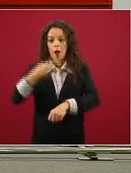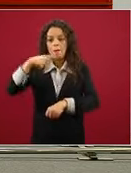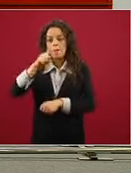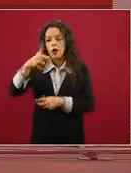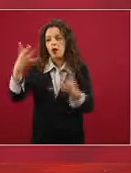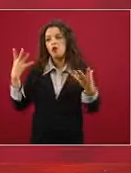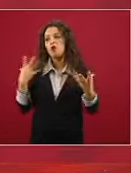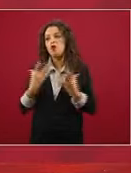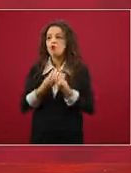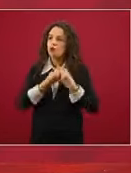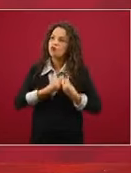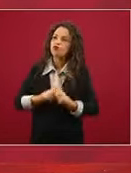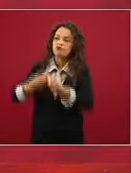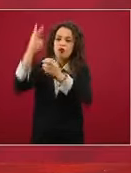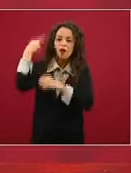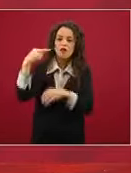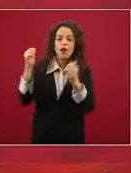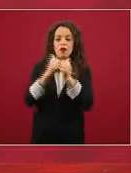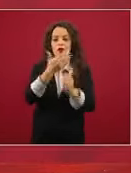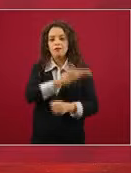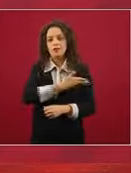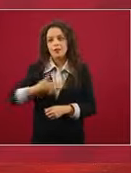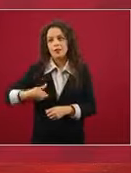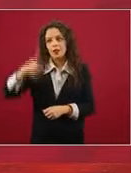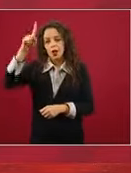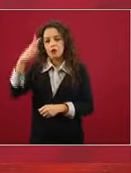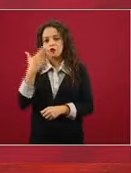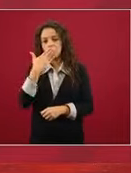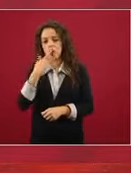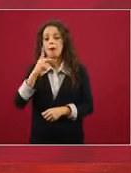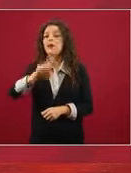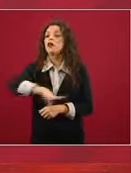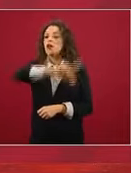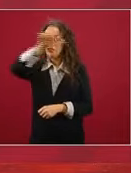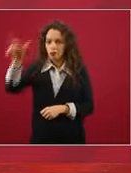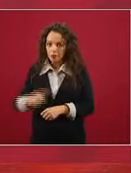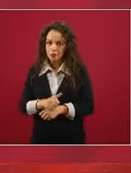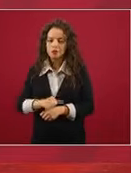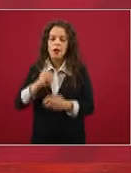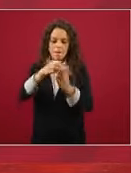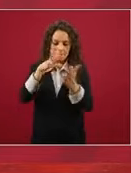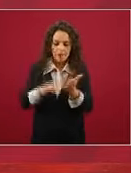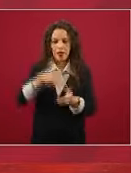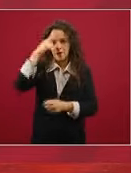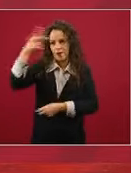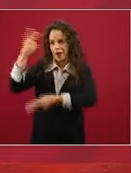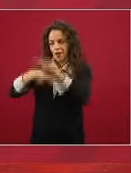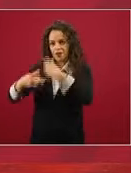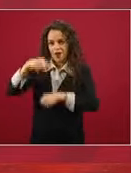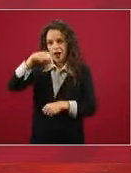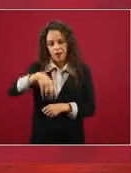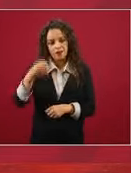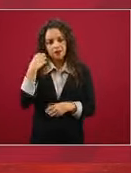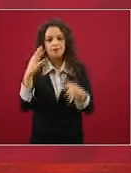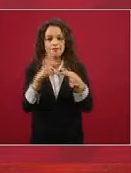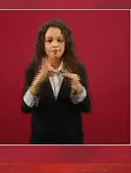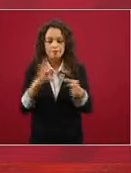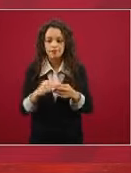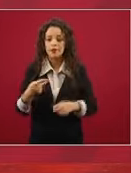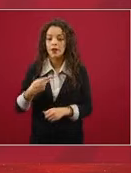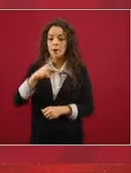presidente en Sonora, pero los vamos a volver a traer. Para realizar las pruebas, nuestro Instituto de Diagnóstico y